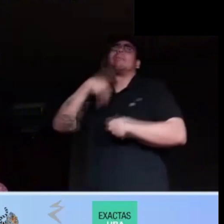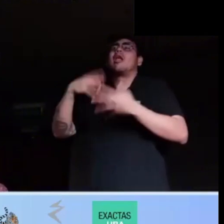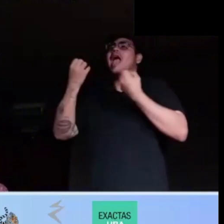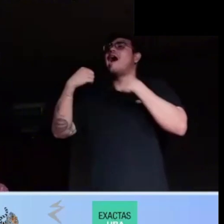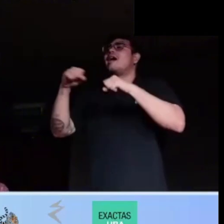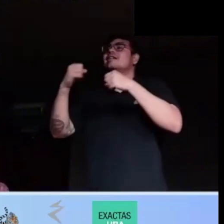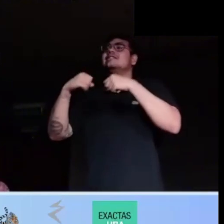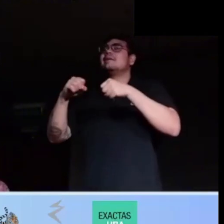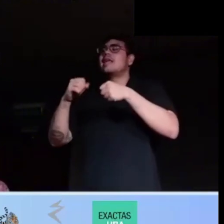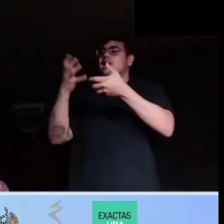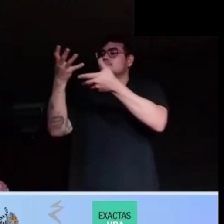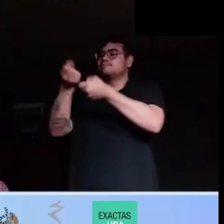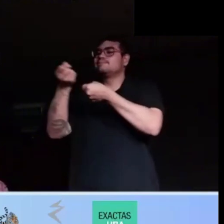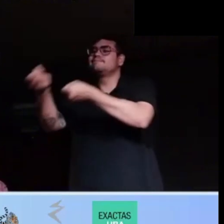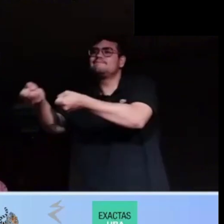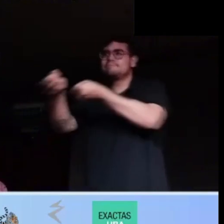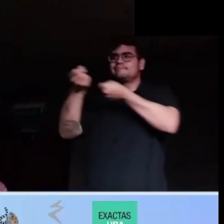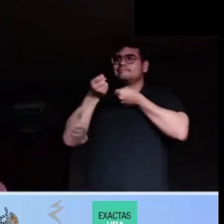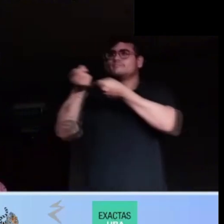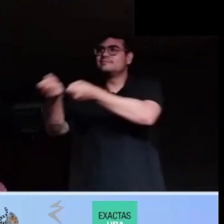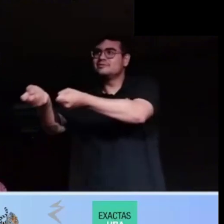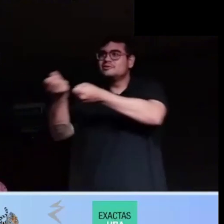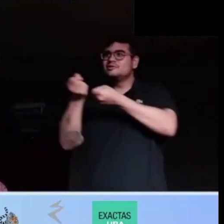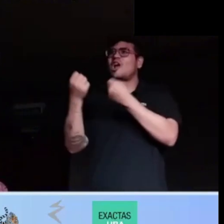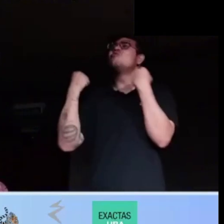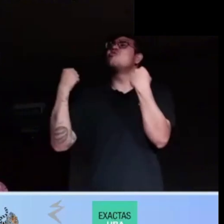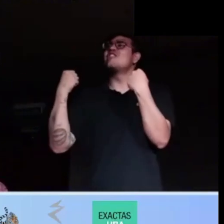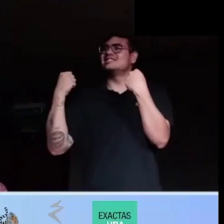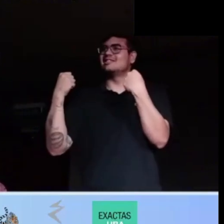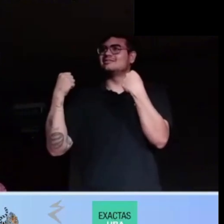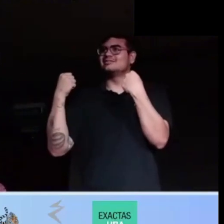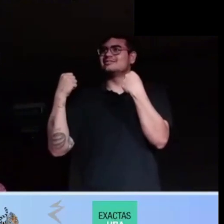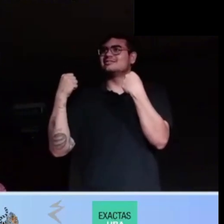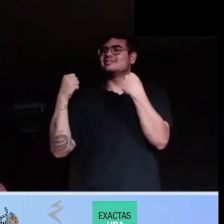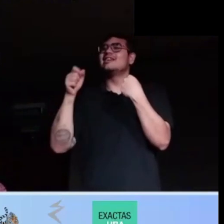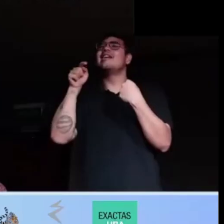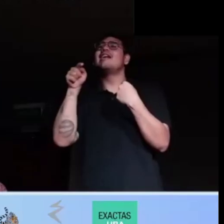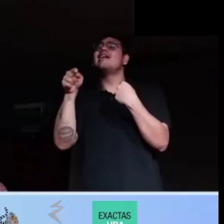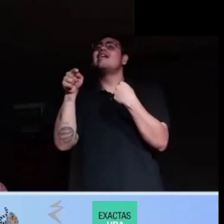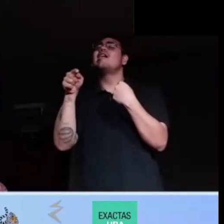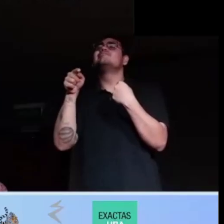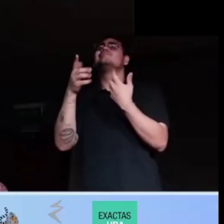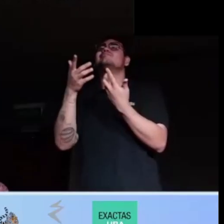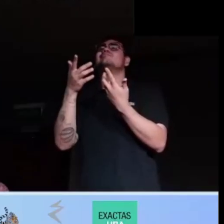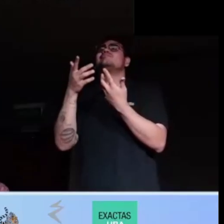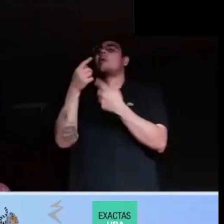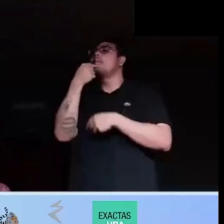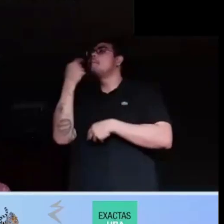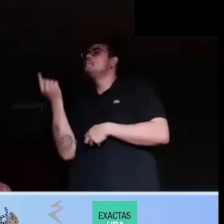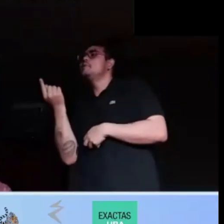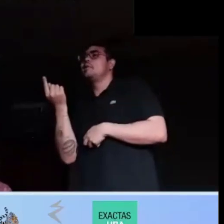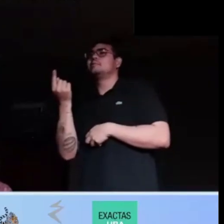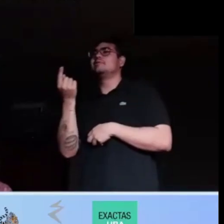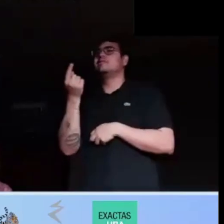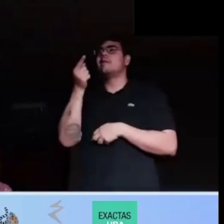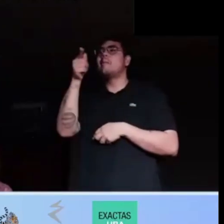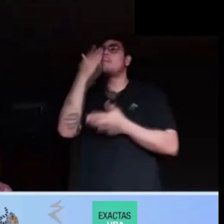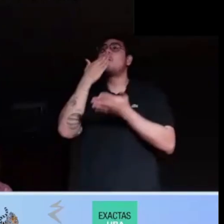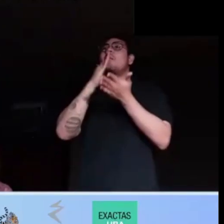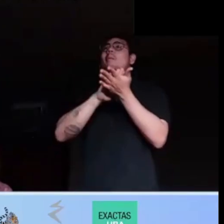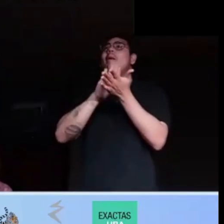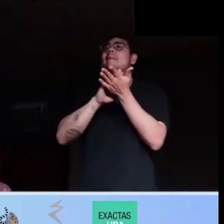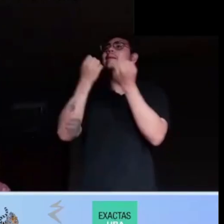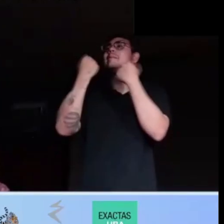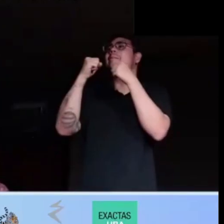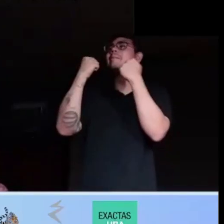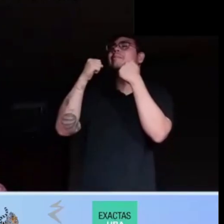es un juego conocido. ¿Cuál fue la devolución de los estudiantes sordos ante esa actividad